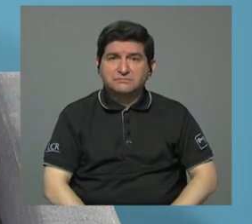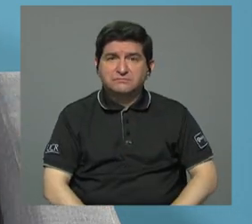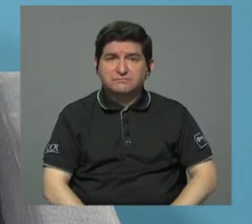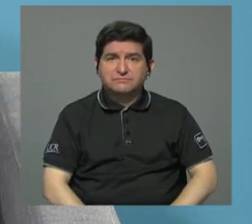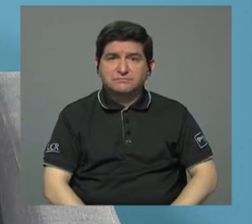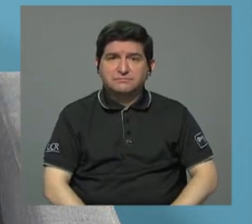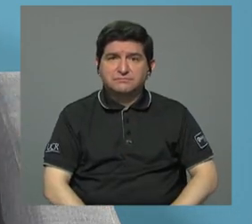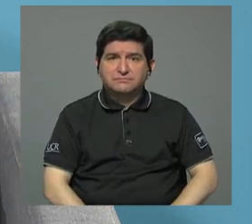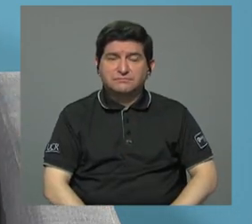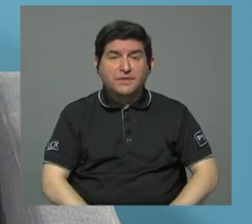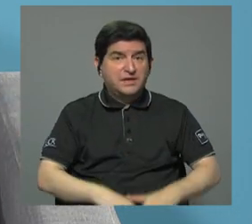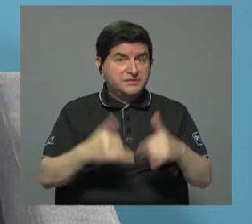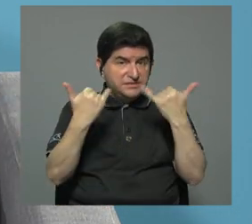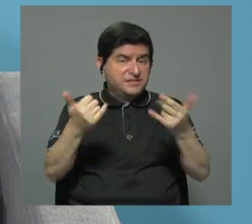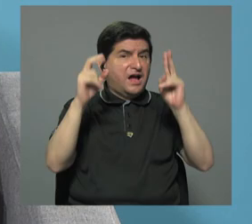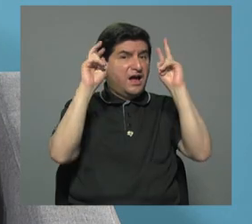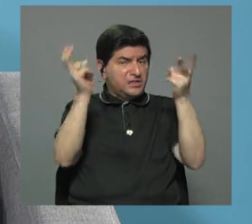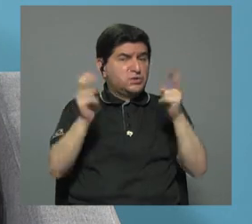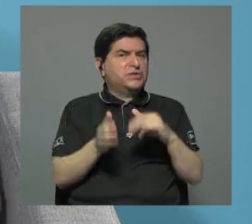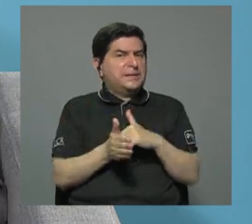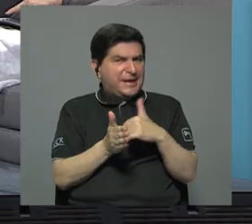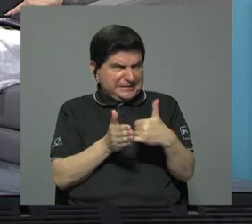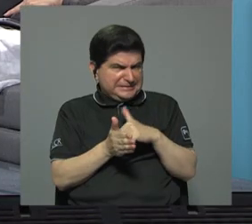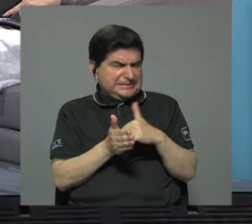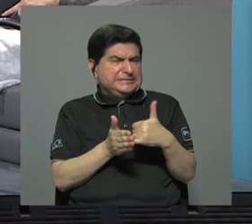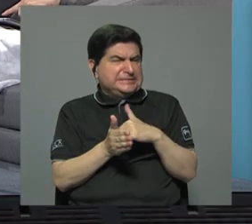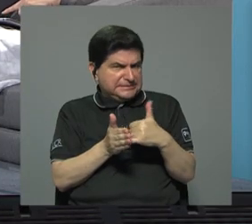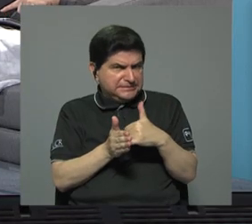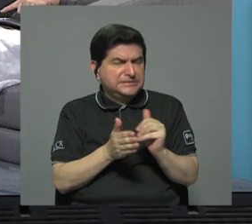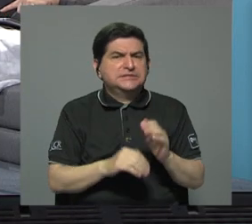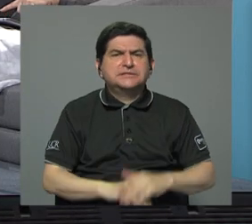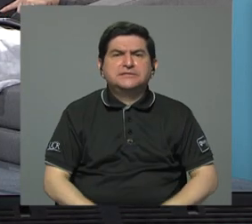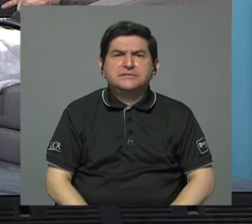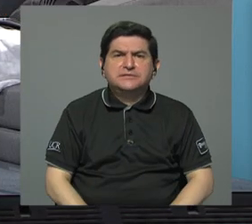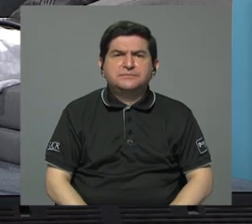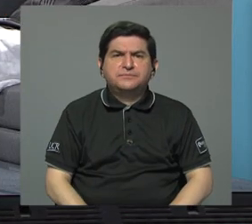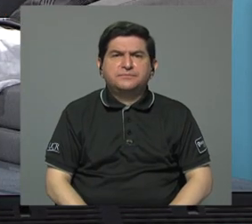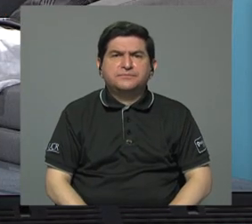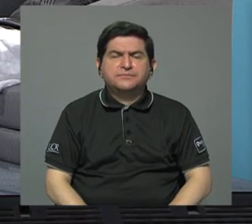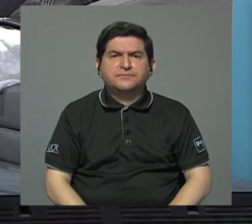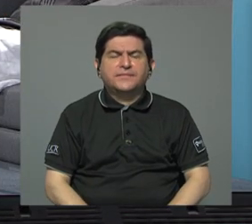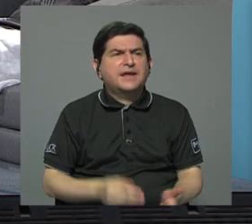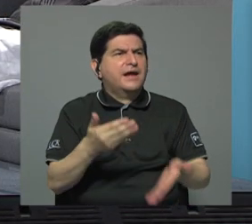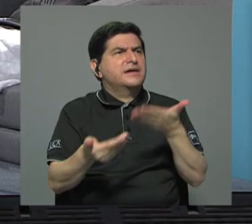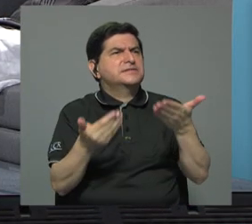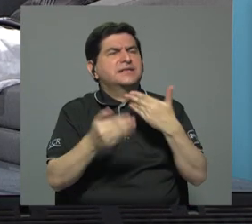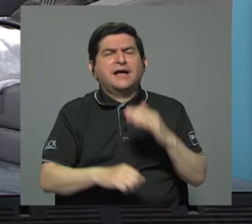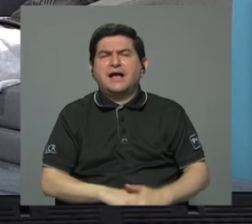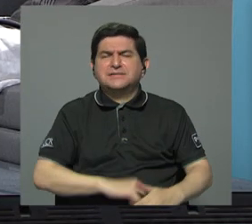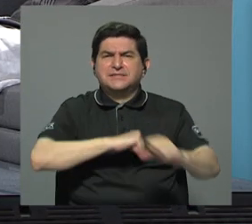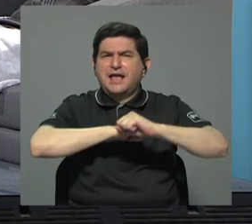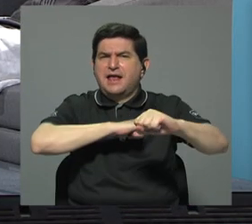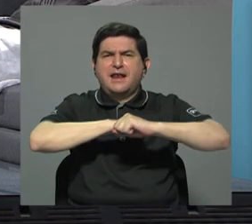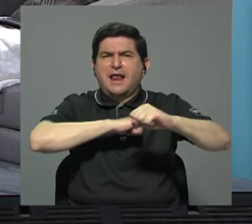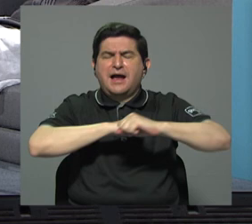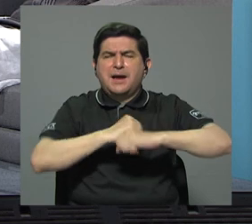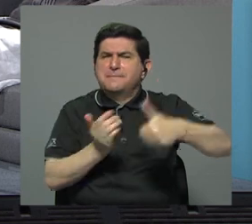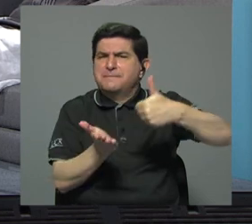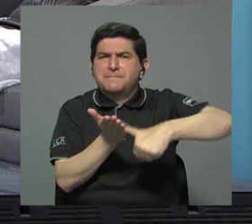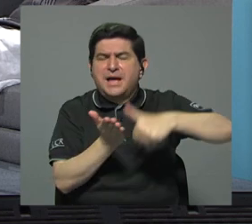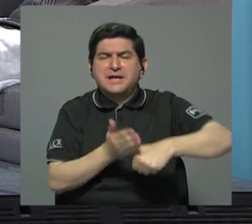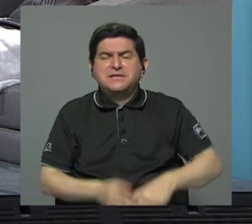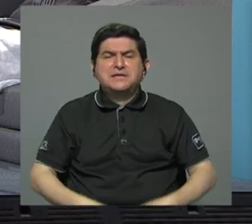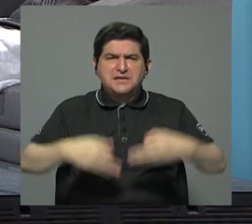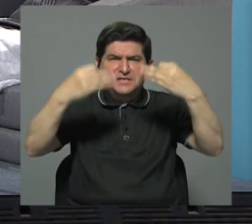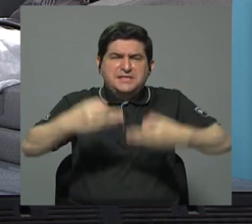Bueno, es que este ya es un tema sensible y que genera, es que prácticamente la campaña electoral se decide en